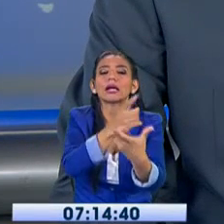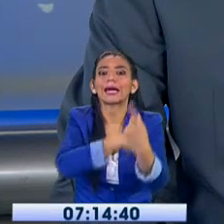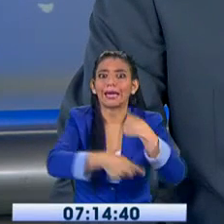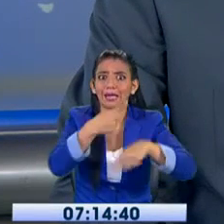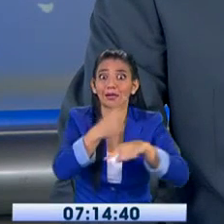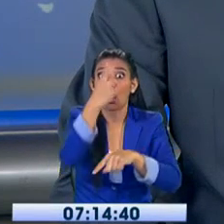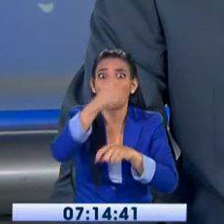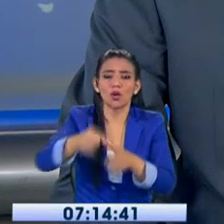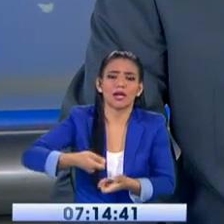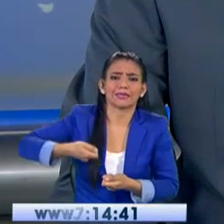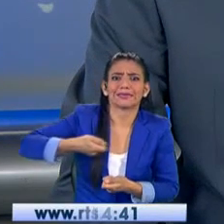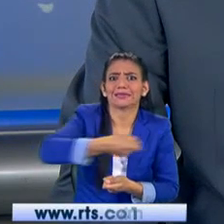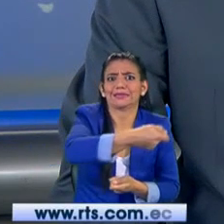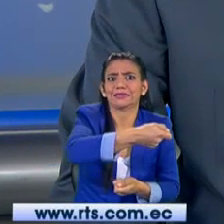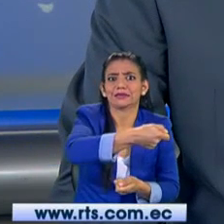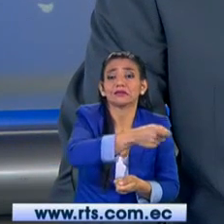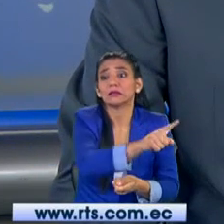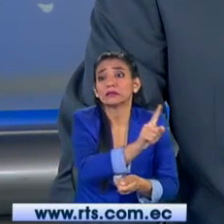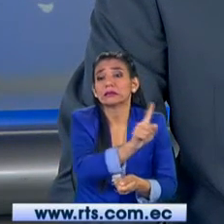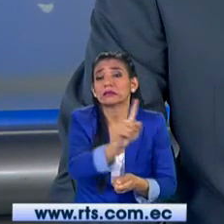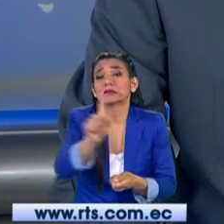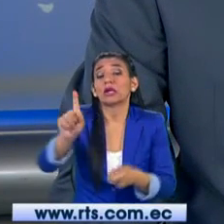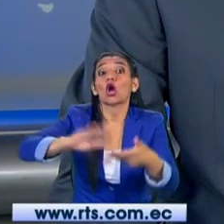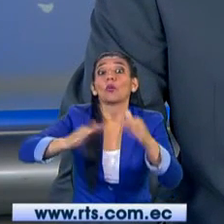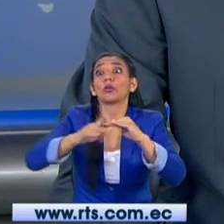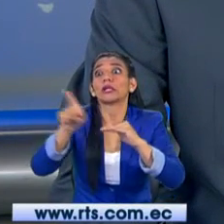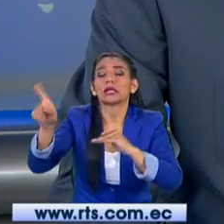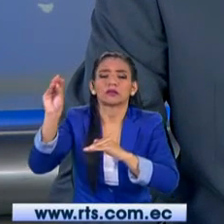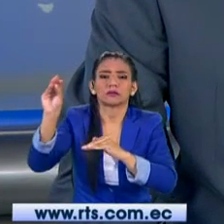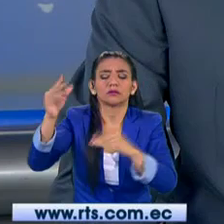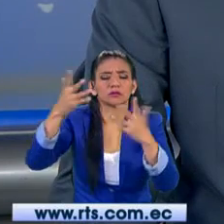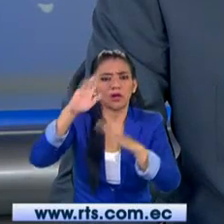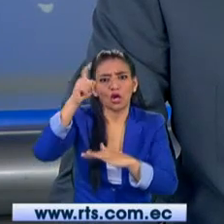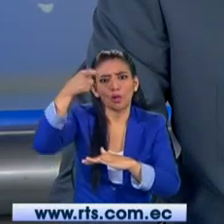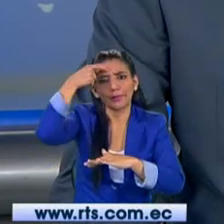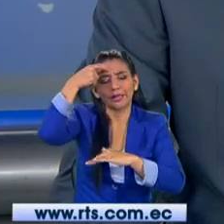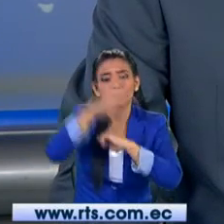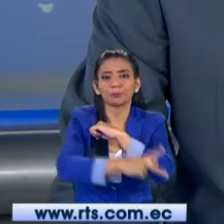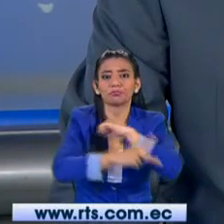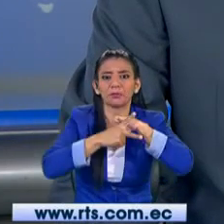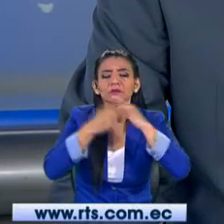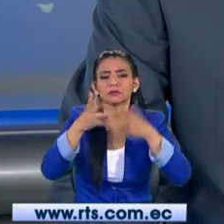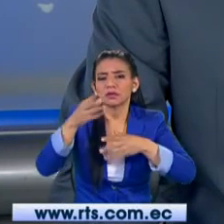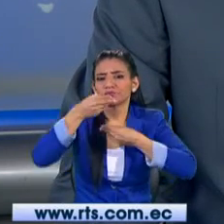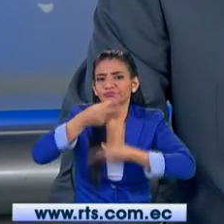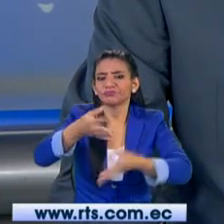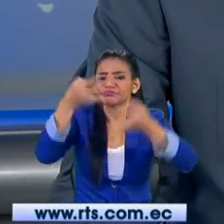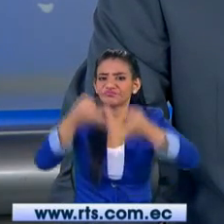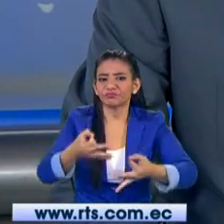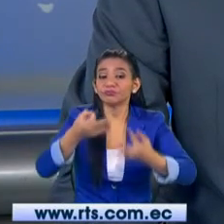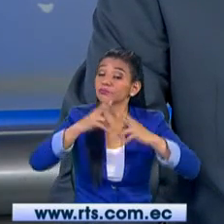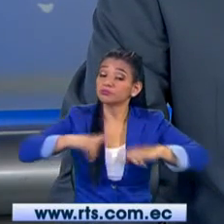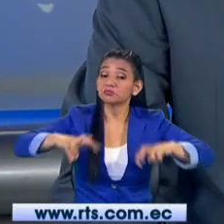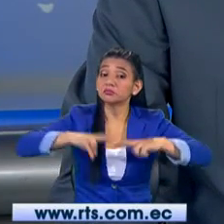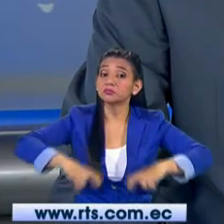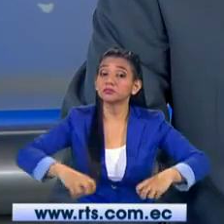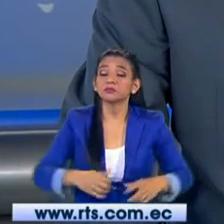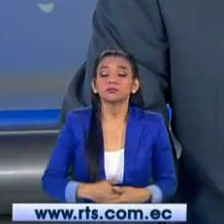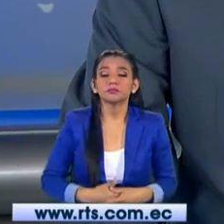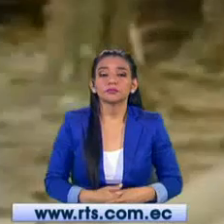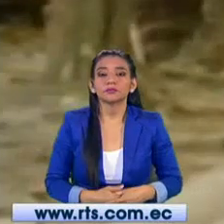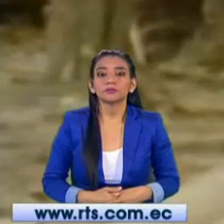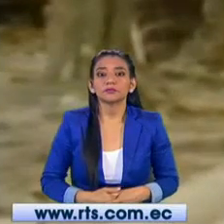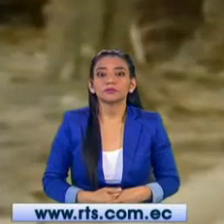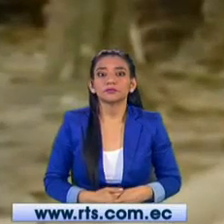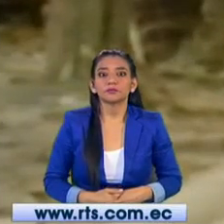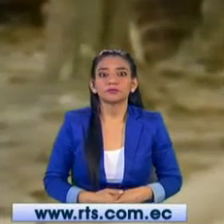una lanza en su cuerpo hasta su comunidad. El hecho fue confirmado por el gobernador de Pastaza y está bajo investigación.